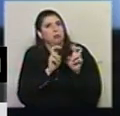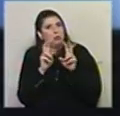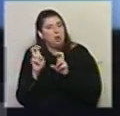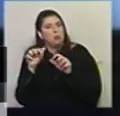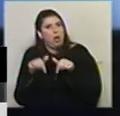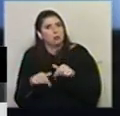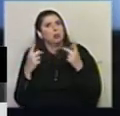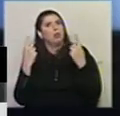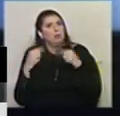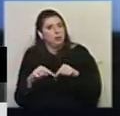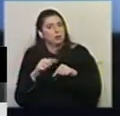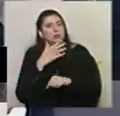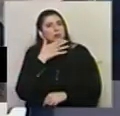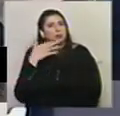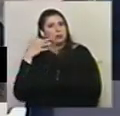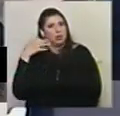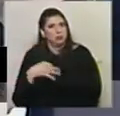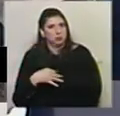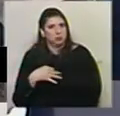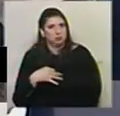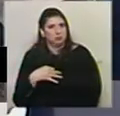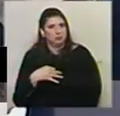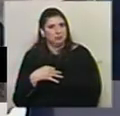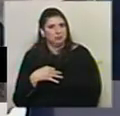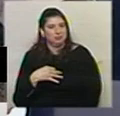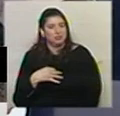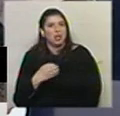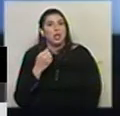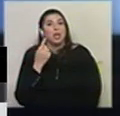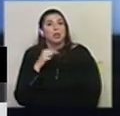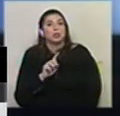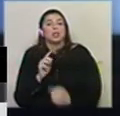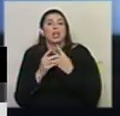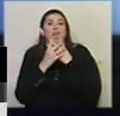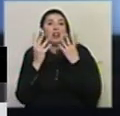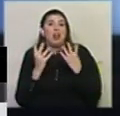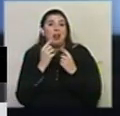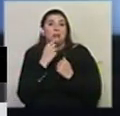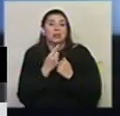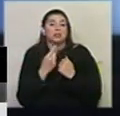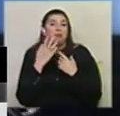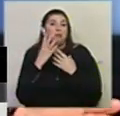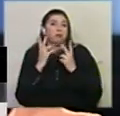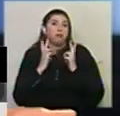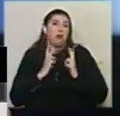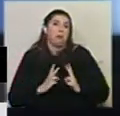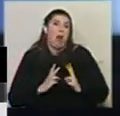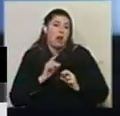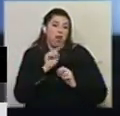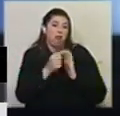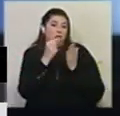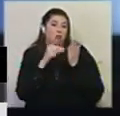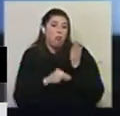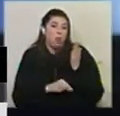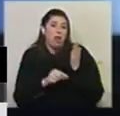he visto que las defensas que se esgriman vengan por ese lado. En general, las defensas que se esgrimen son formales. Esto no está en el formulario, por lo tanto, no